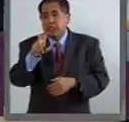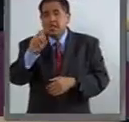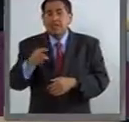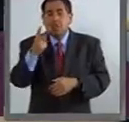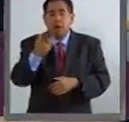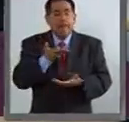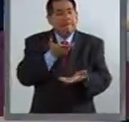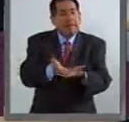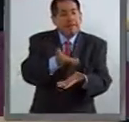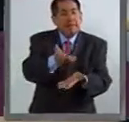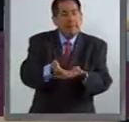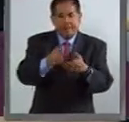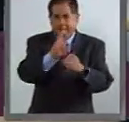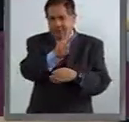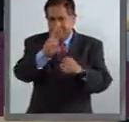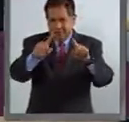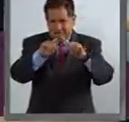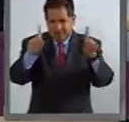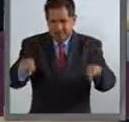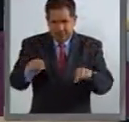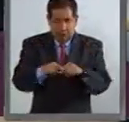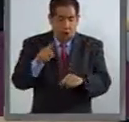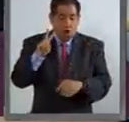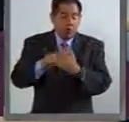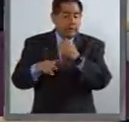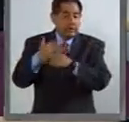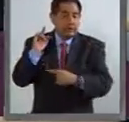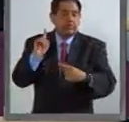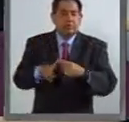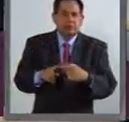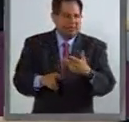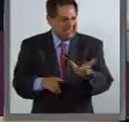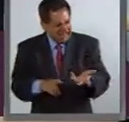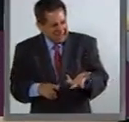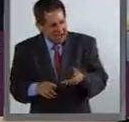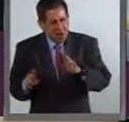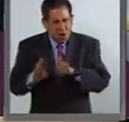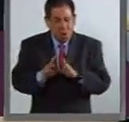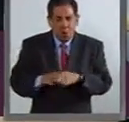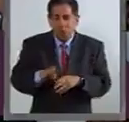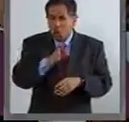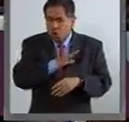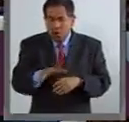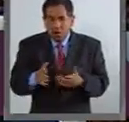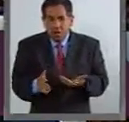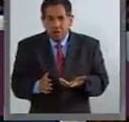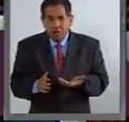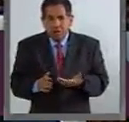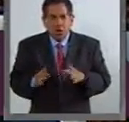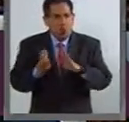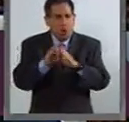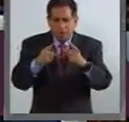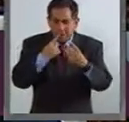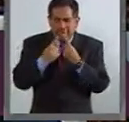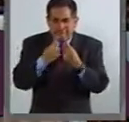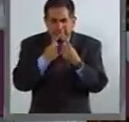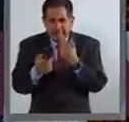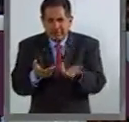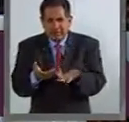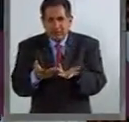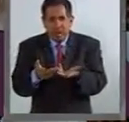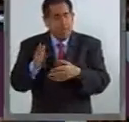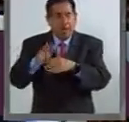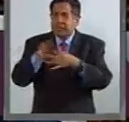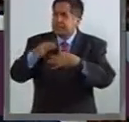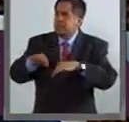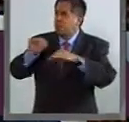23,232 peticiones de 2015 a la fecha. Y mucha gente dirá, pero ¿cómo es posible que vamos a estar discutiendo estos asuntos si tenemos